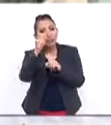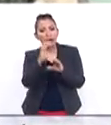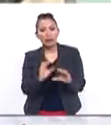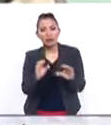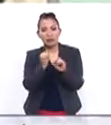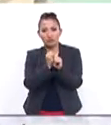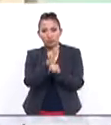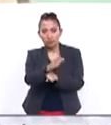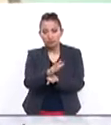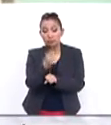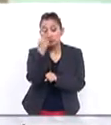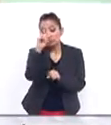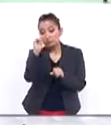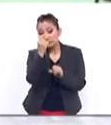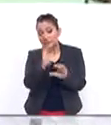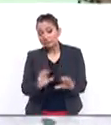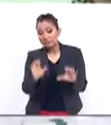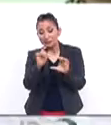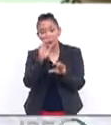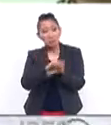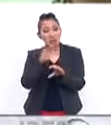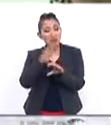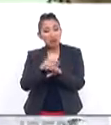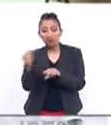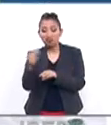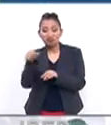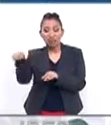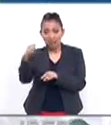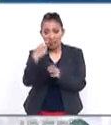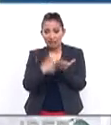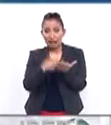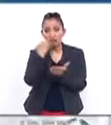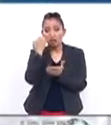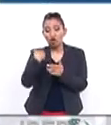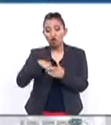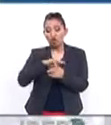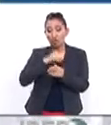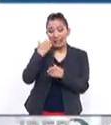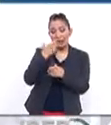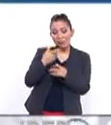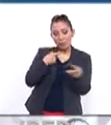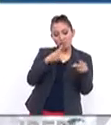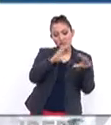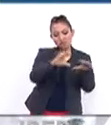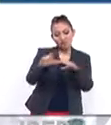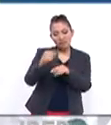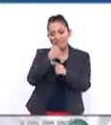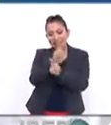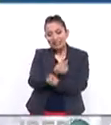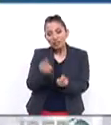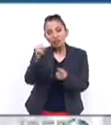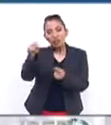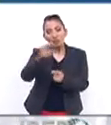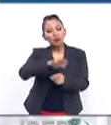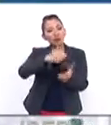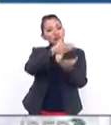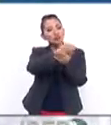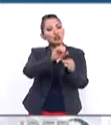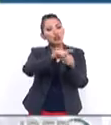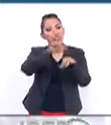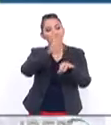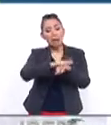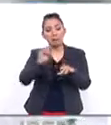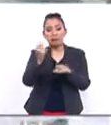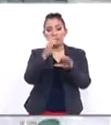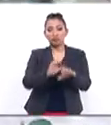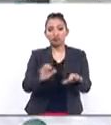tecnología de la información, una tecnología que es cada vez más necesaria en la escuela. Nosotros queremos preparar a estos niños a una sociedad cada vez